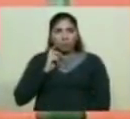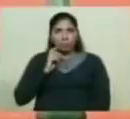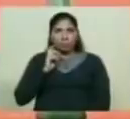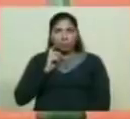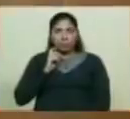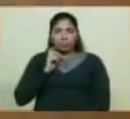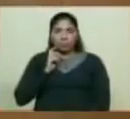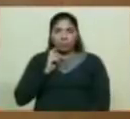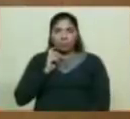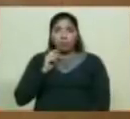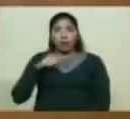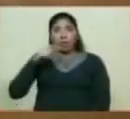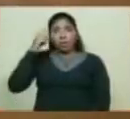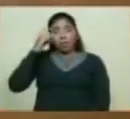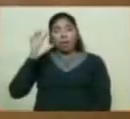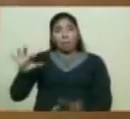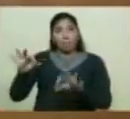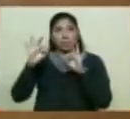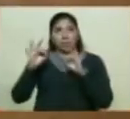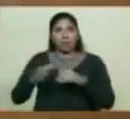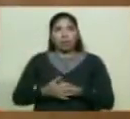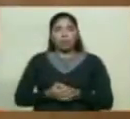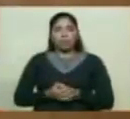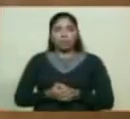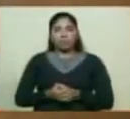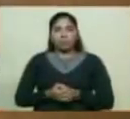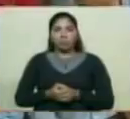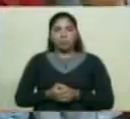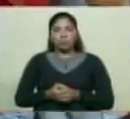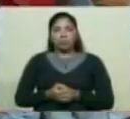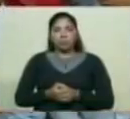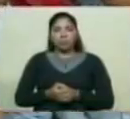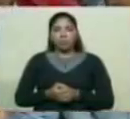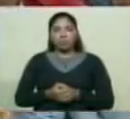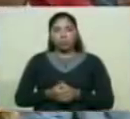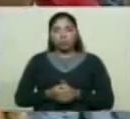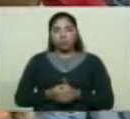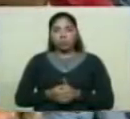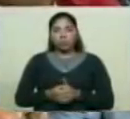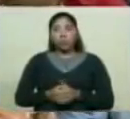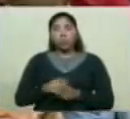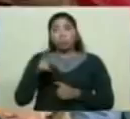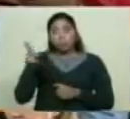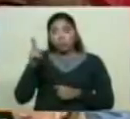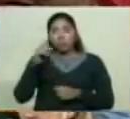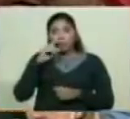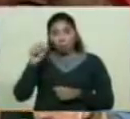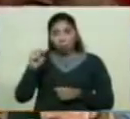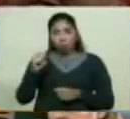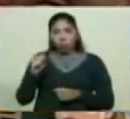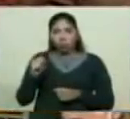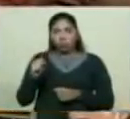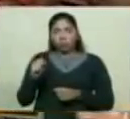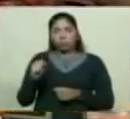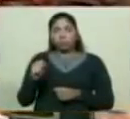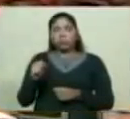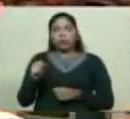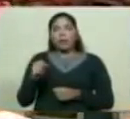esta fecha que es memorable y sobre todo ha querido enviar